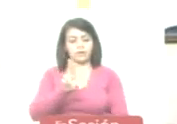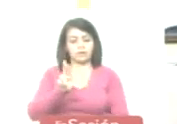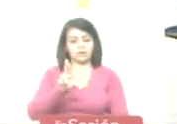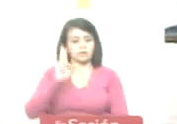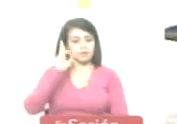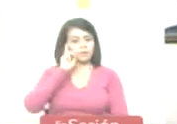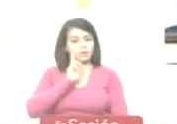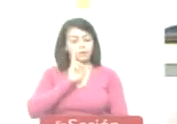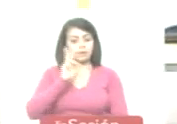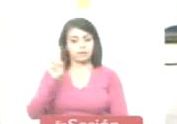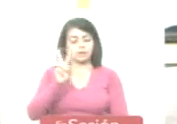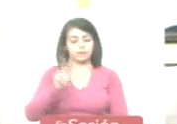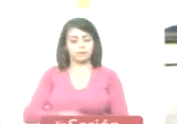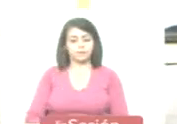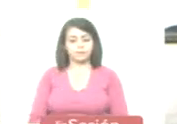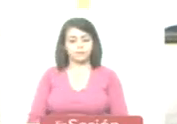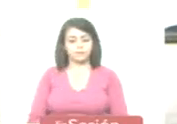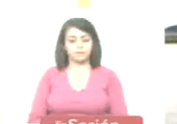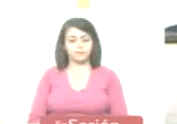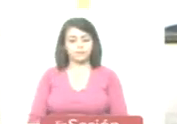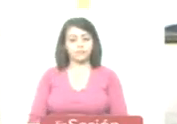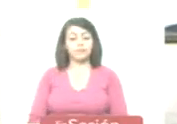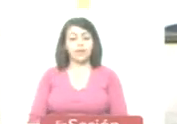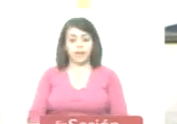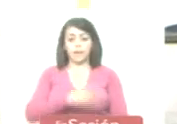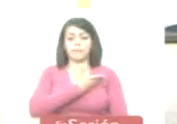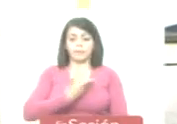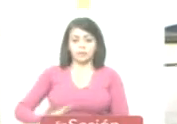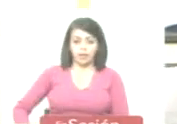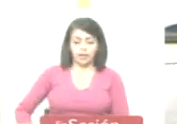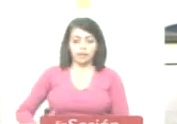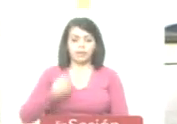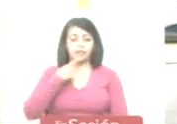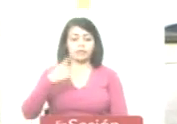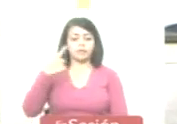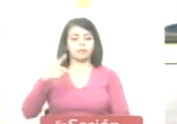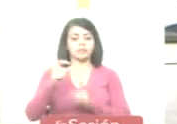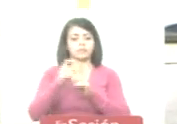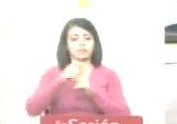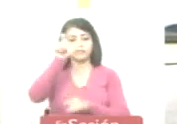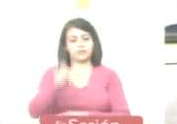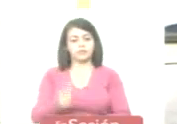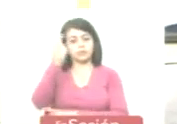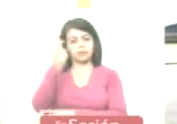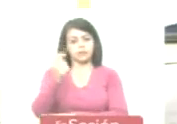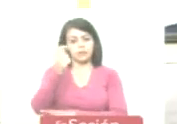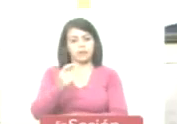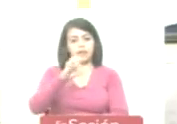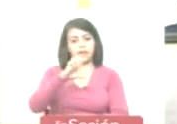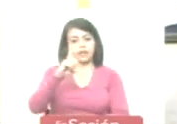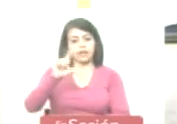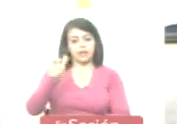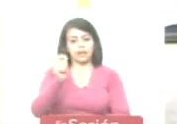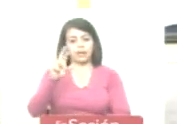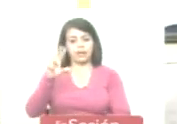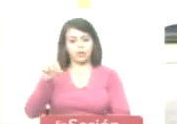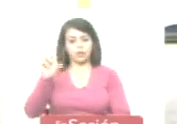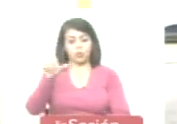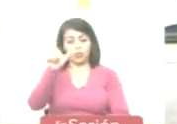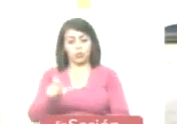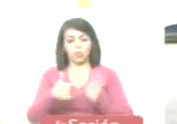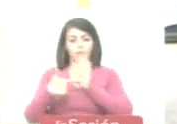la República Bolivariana de Venezuela. El presidente cedió el derecho de palabra al diputado Edgardo Ramírez,